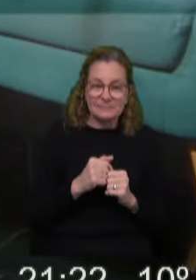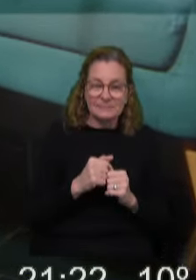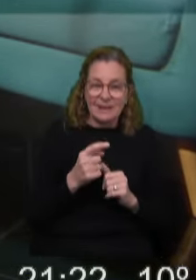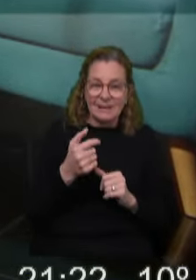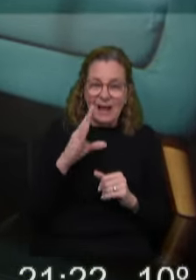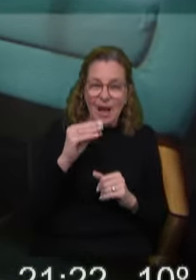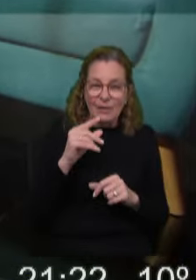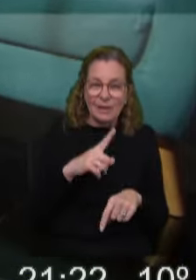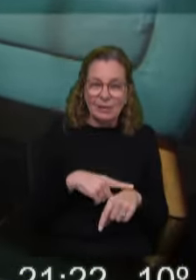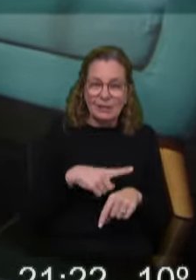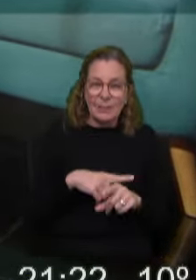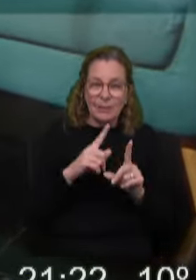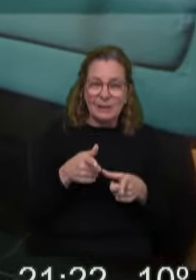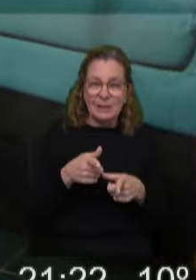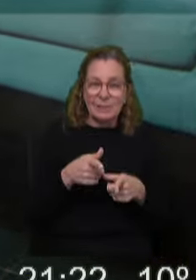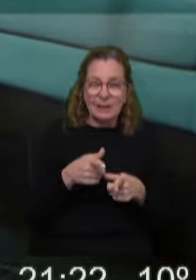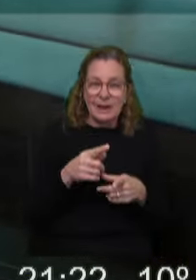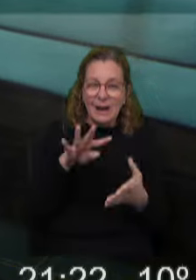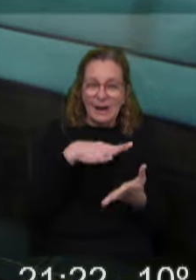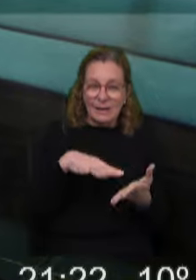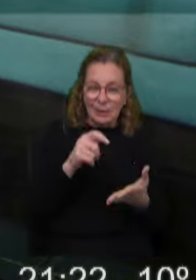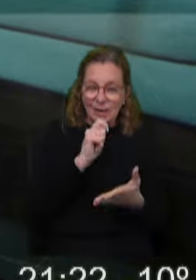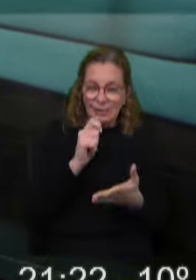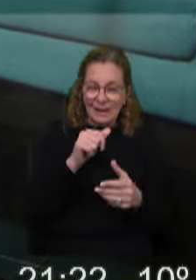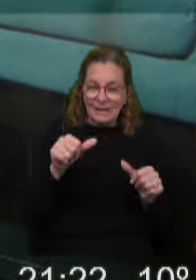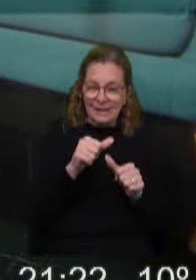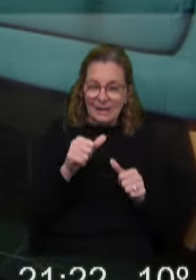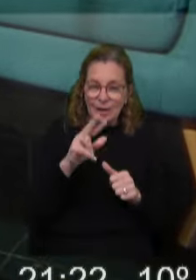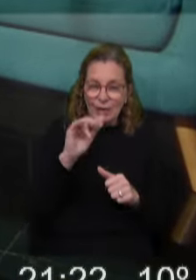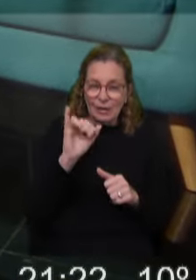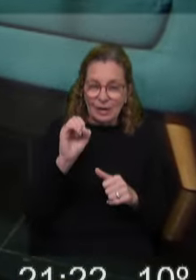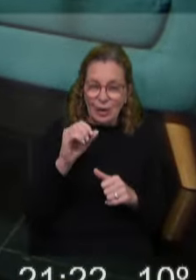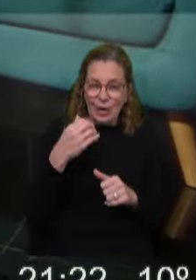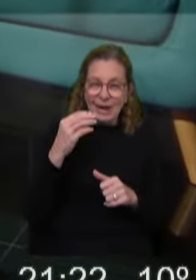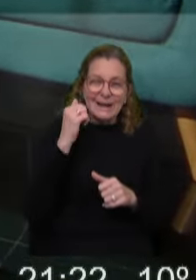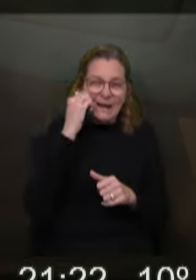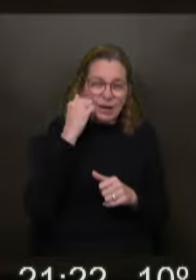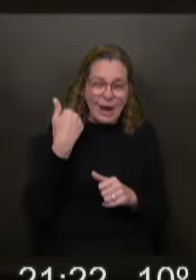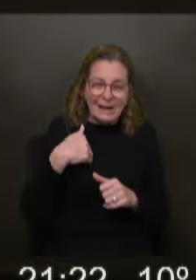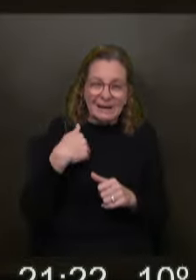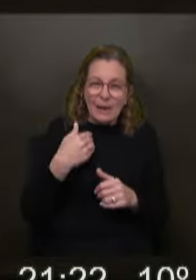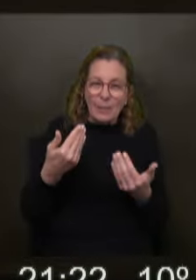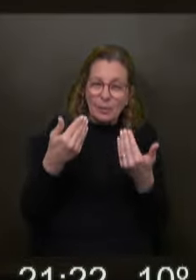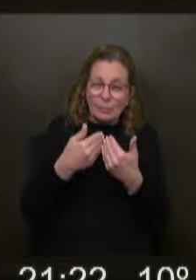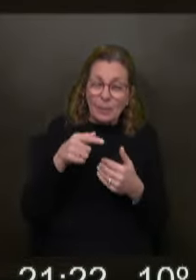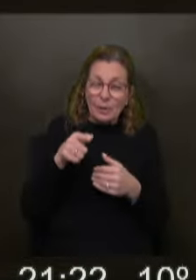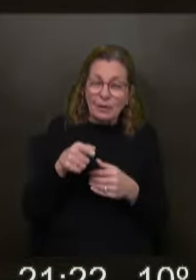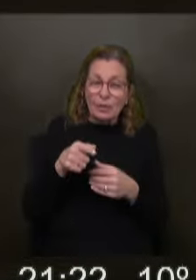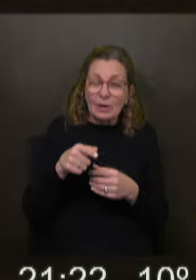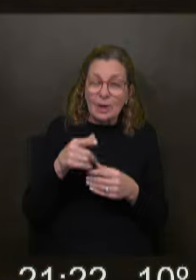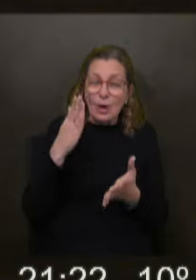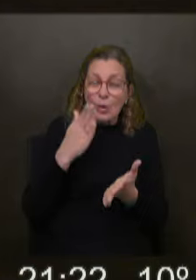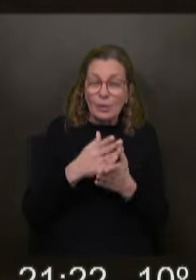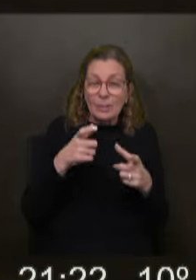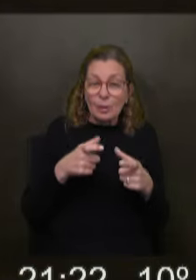hablabas de los tiempos, ¿no? Y también leía hoy una nota que te hicieron en Río Negro, en Argentina, creo, sí. Que bueno, te preguntaban por esto de que el último